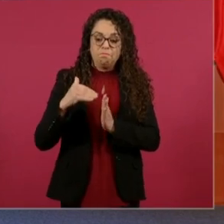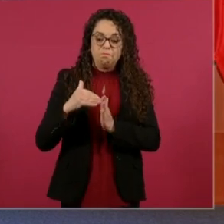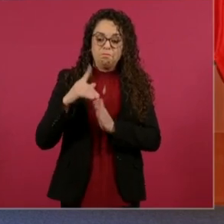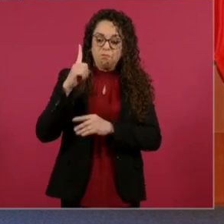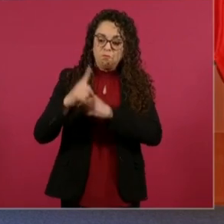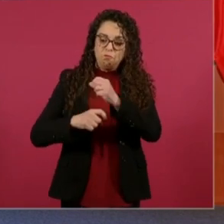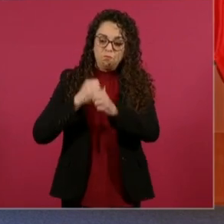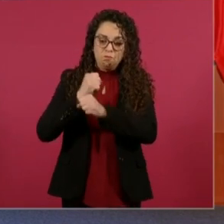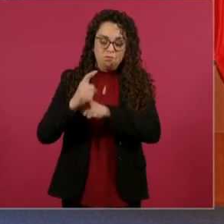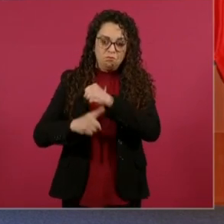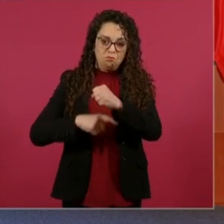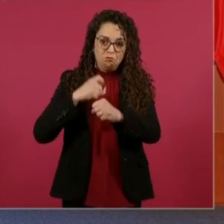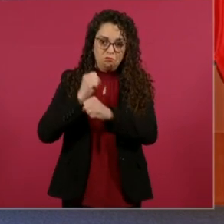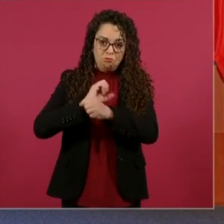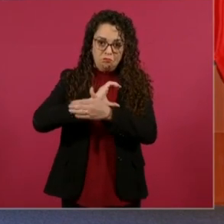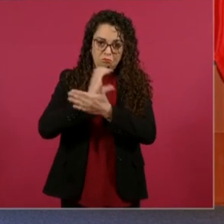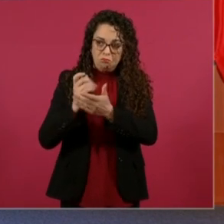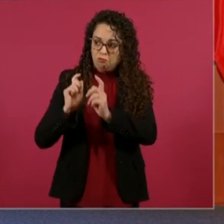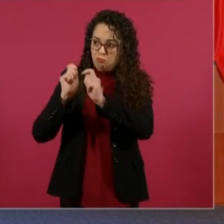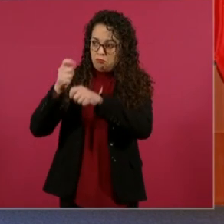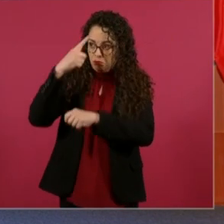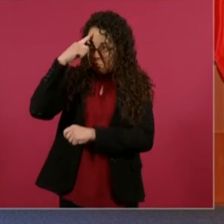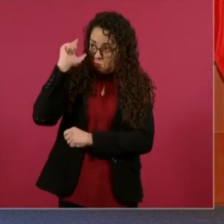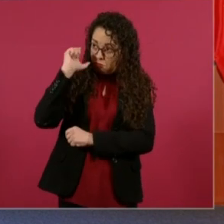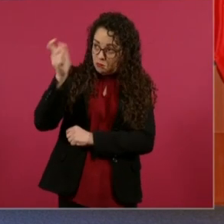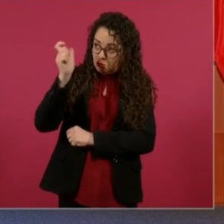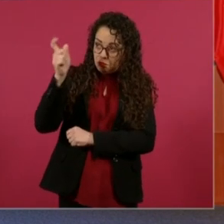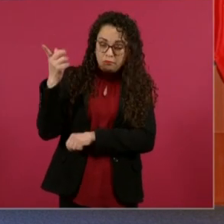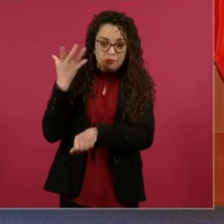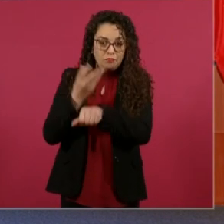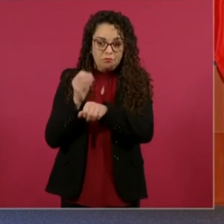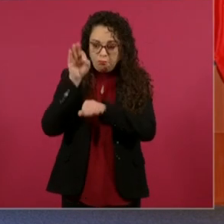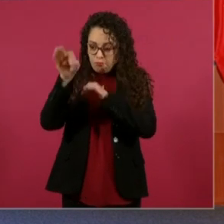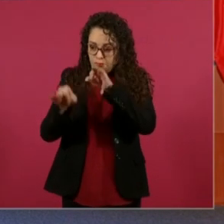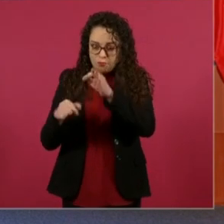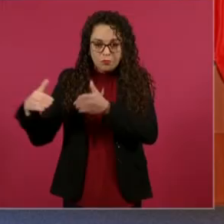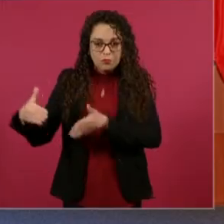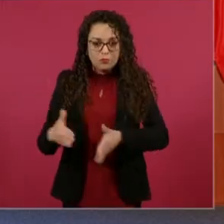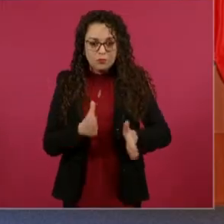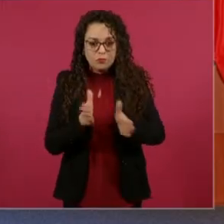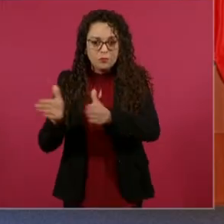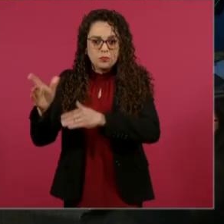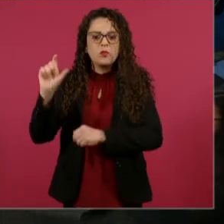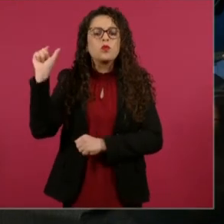Cada año de mantenimiento. ¿Cuándo entregaron estos contratos?